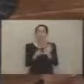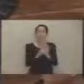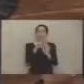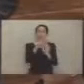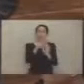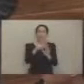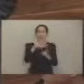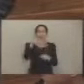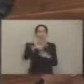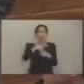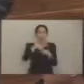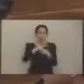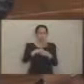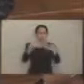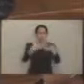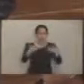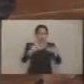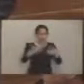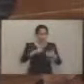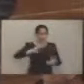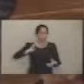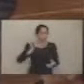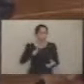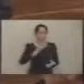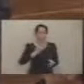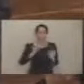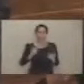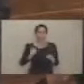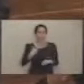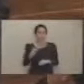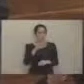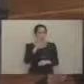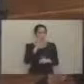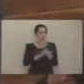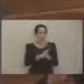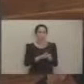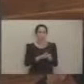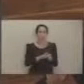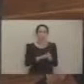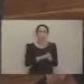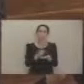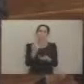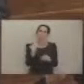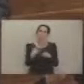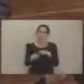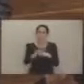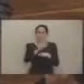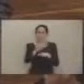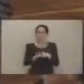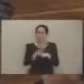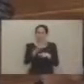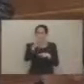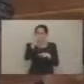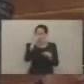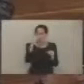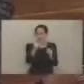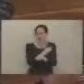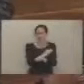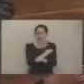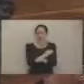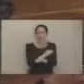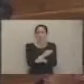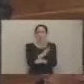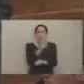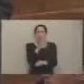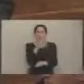desarrollan de esa manera lesiva a los que los dos aludíamos. Y hay una cosa que me parece un poco incongruente, porque, digo en su alegato,